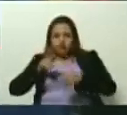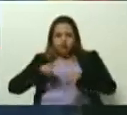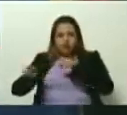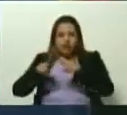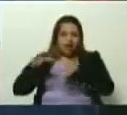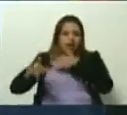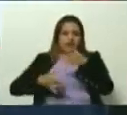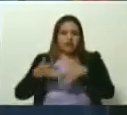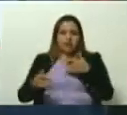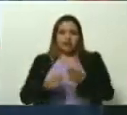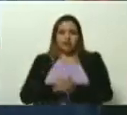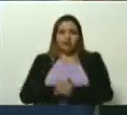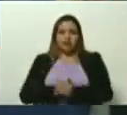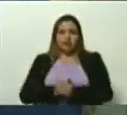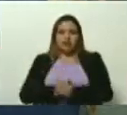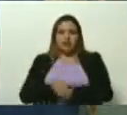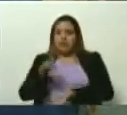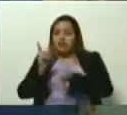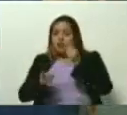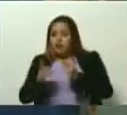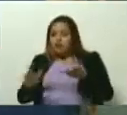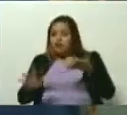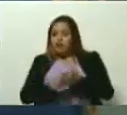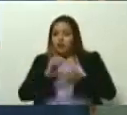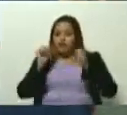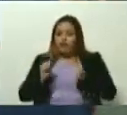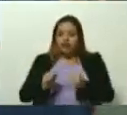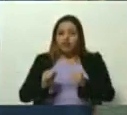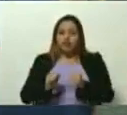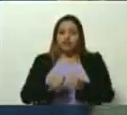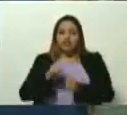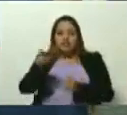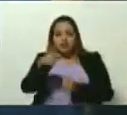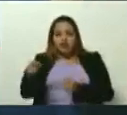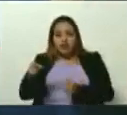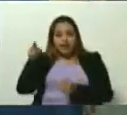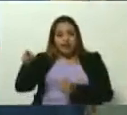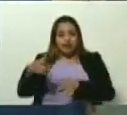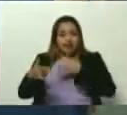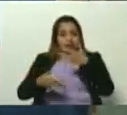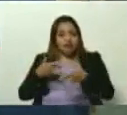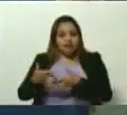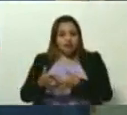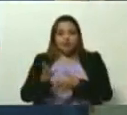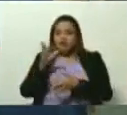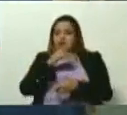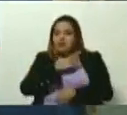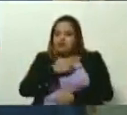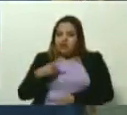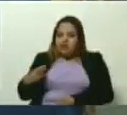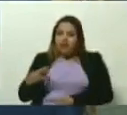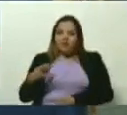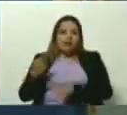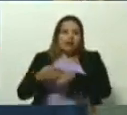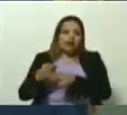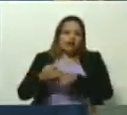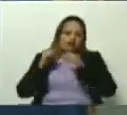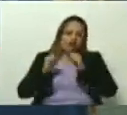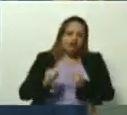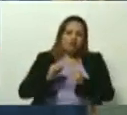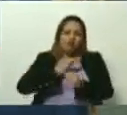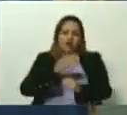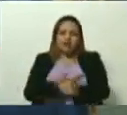actuación dependiendo de la intensidad y la fuerza de estos eventos que son no deseados, repentinos, bruscos,